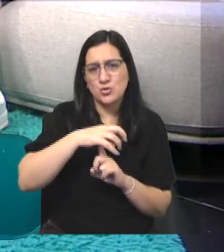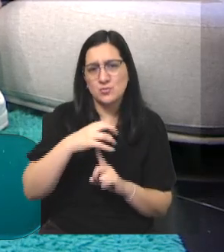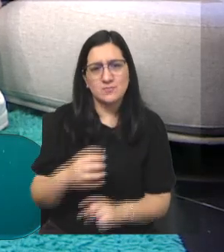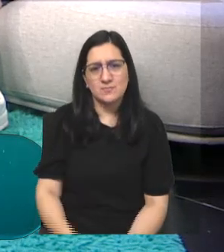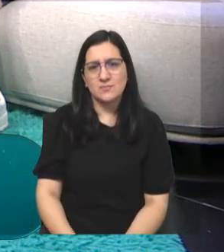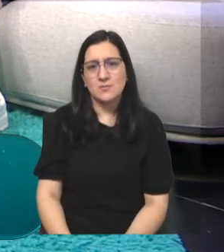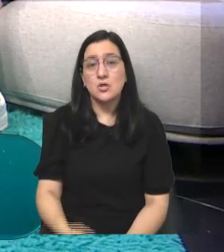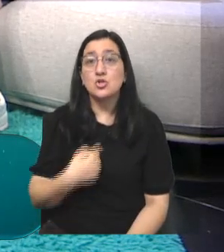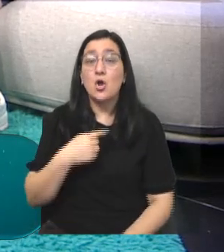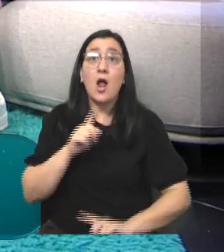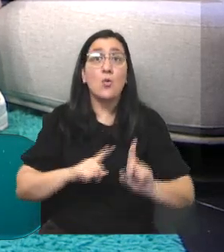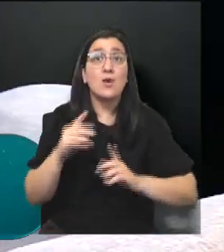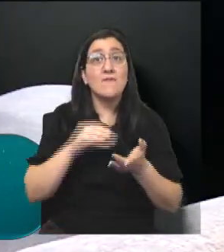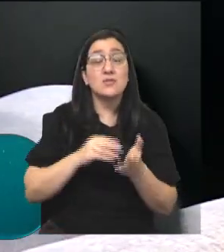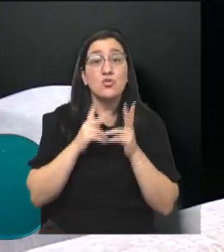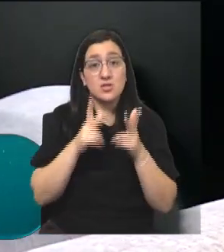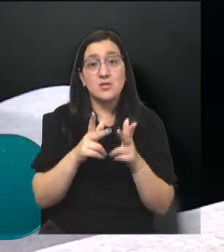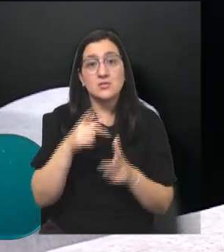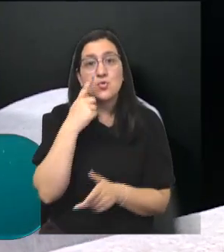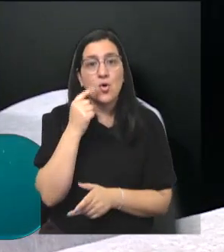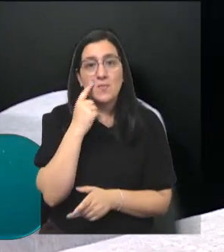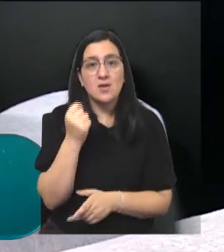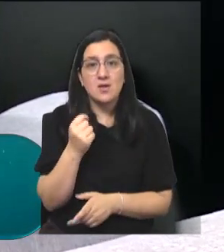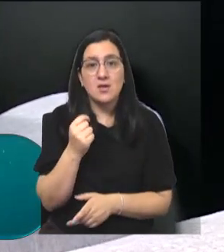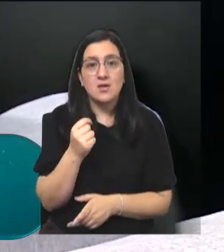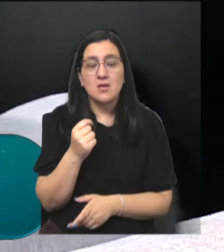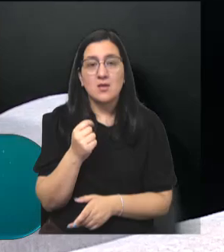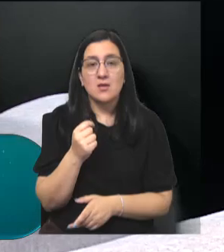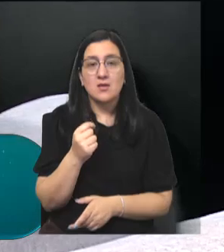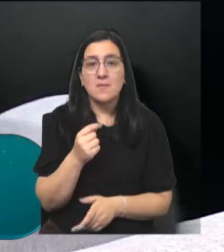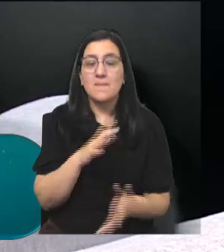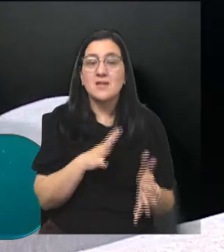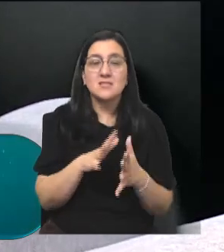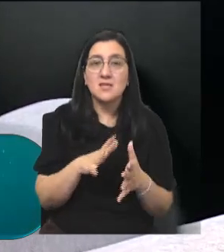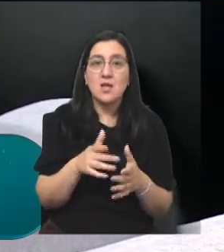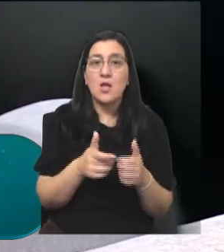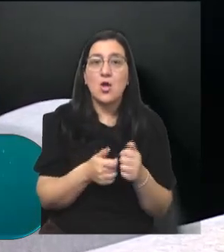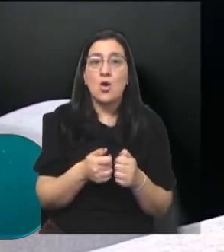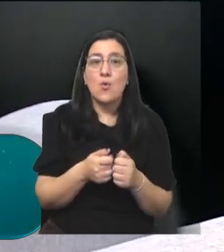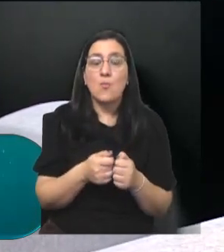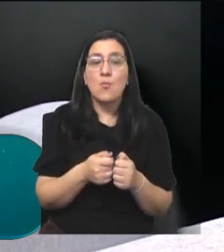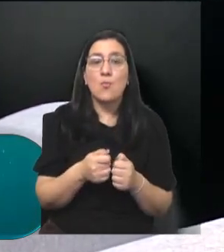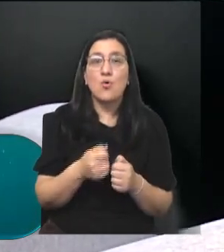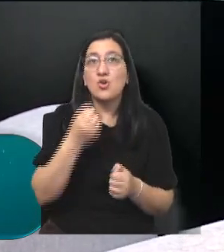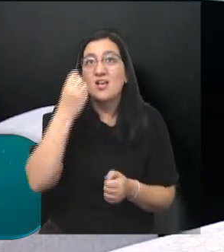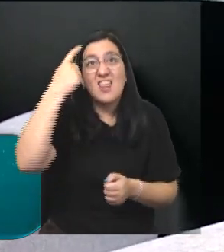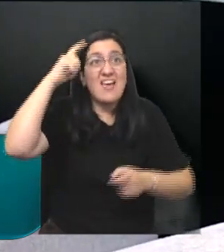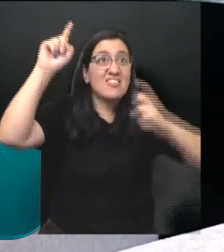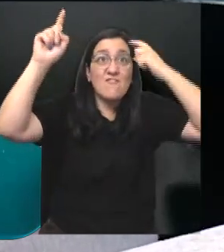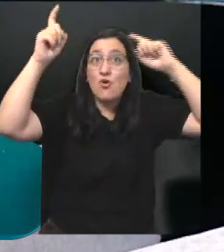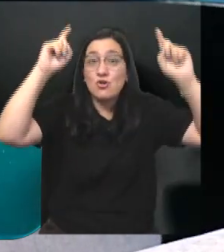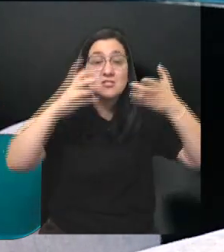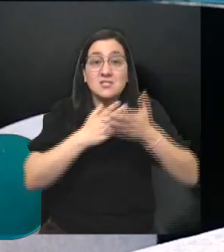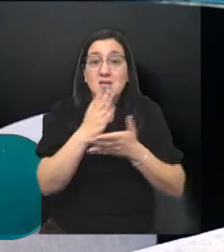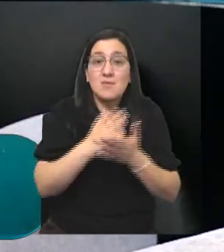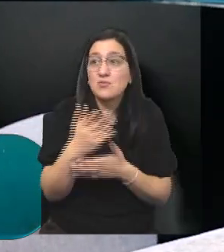Yo alguna vez lo dije, Ale Sequeira es un tipo que está en un... ¿Viste así como el modo avión de los teléfonos? Sí. Él está en modo creativo siempre. Sí.